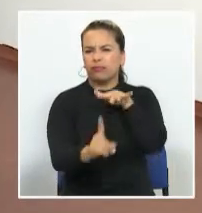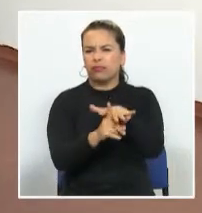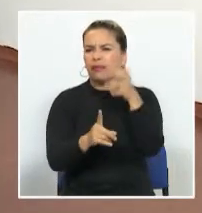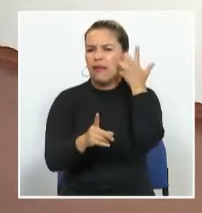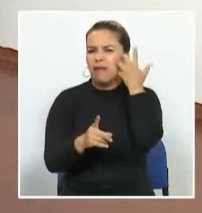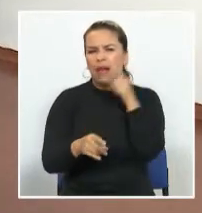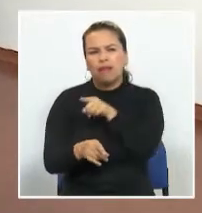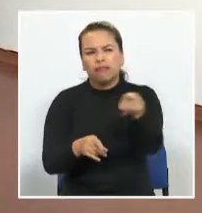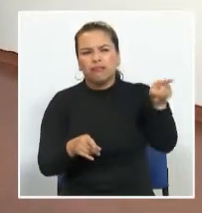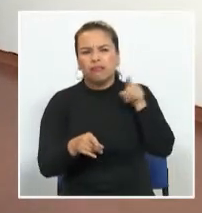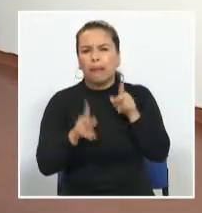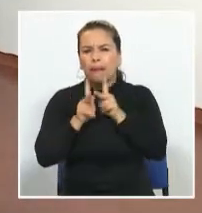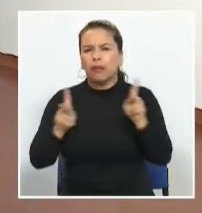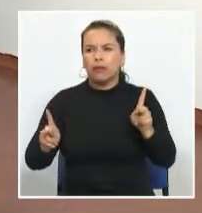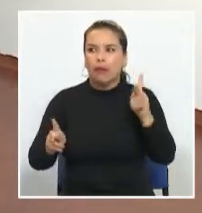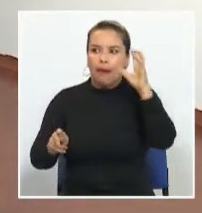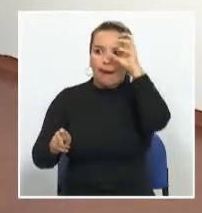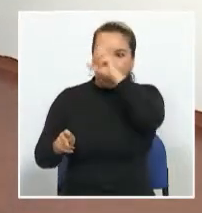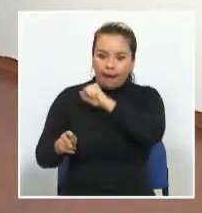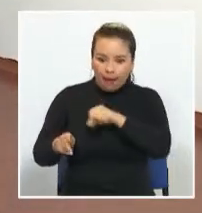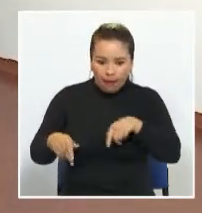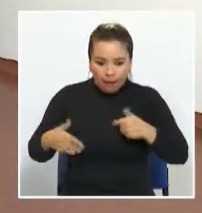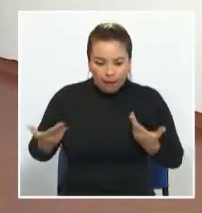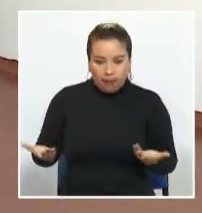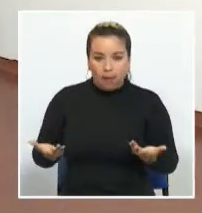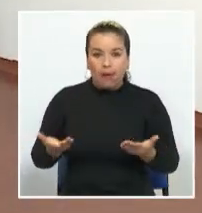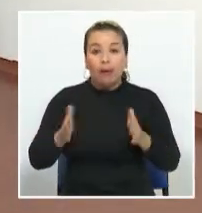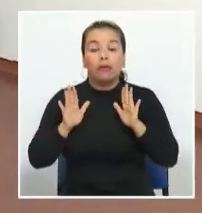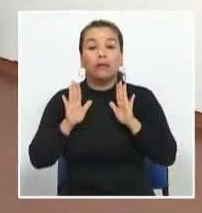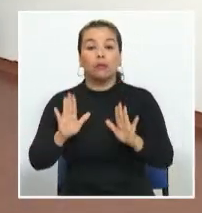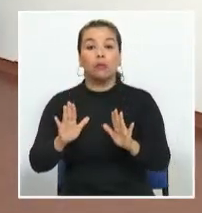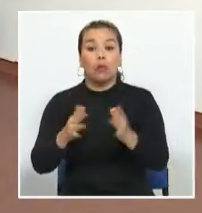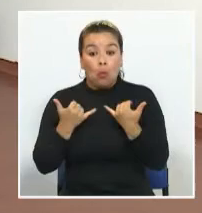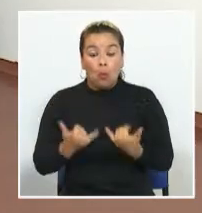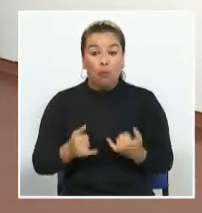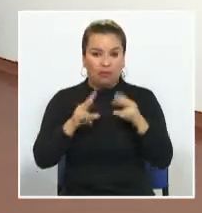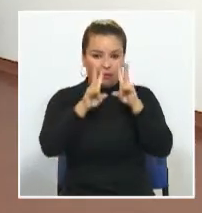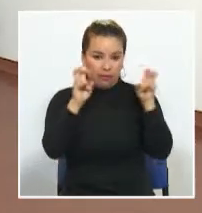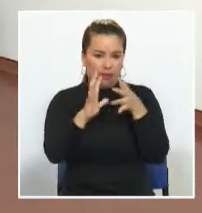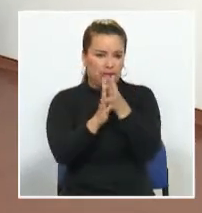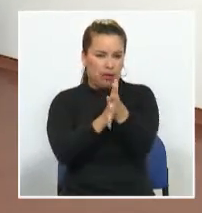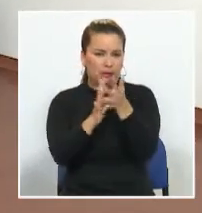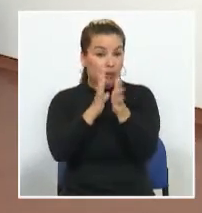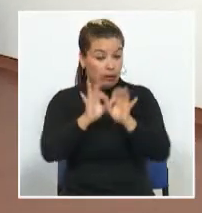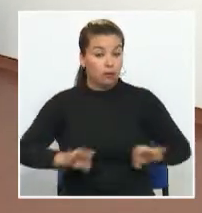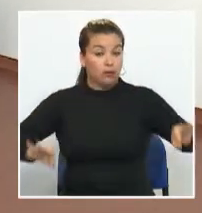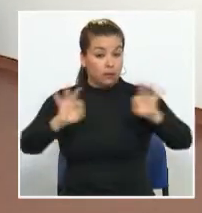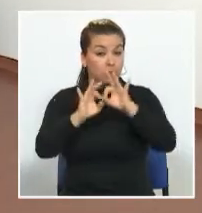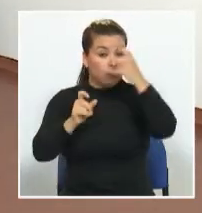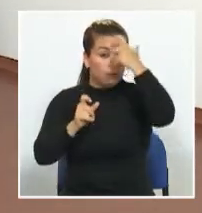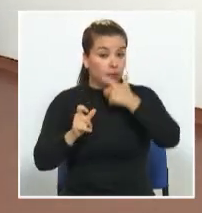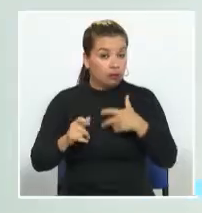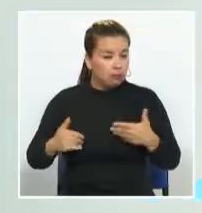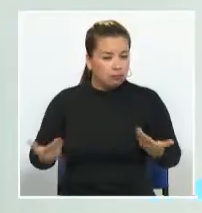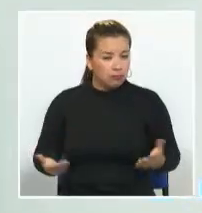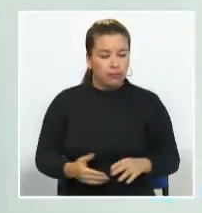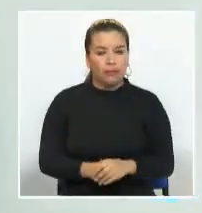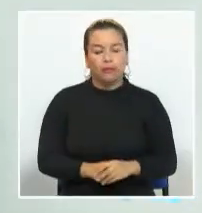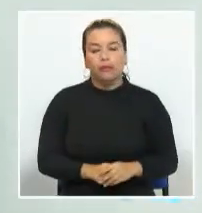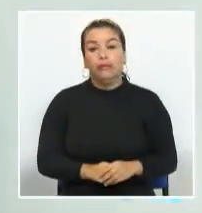para que las personas se den cuenta de que el tema que vamos a tratar hoy realmente es muy serio y muy delicado. Claro que